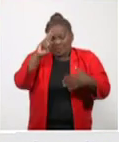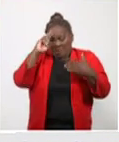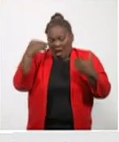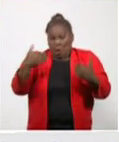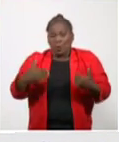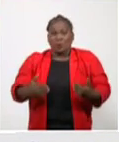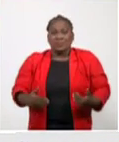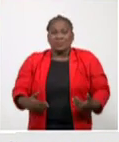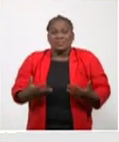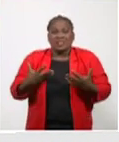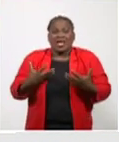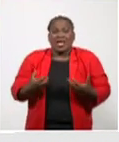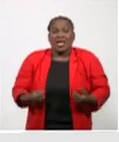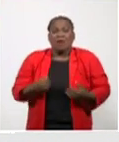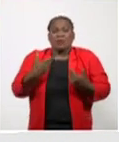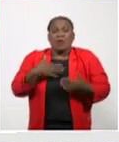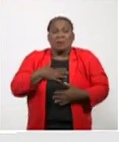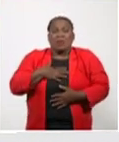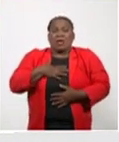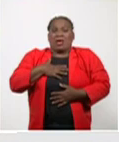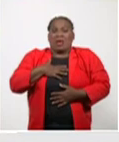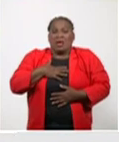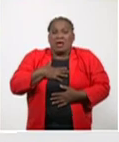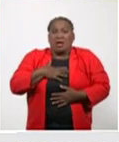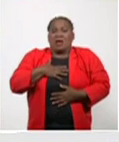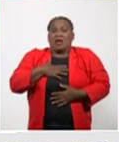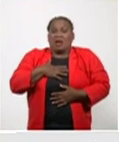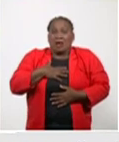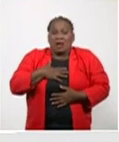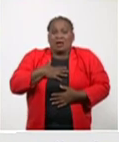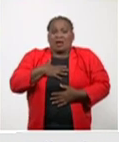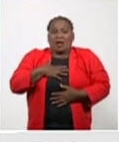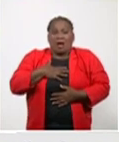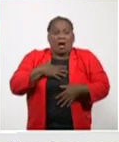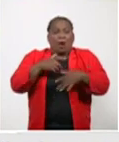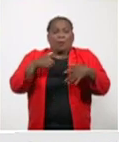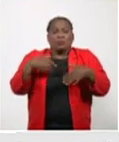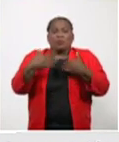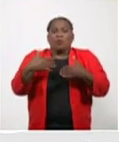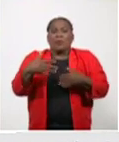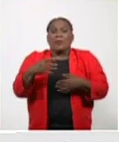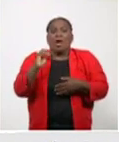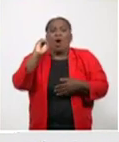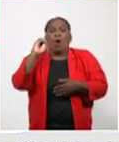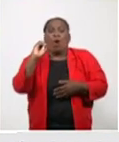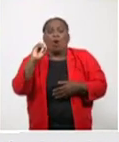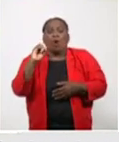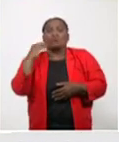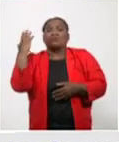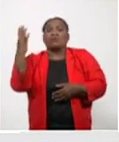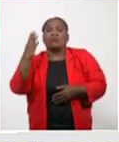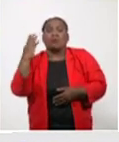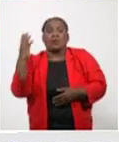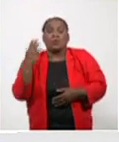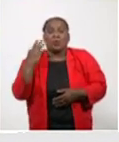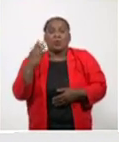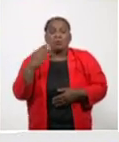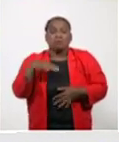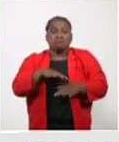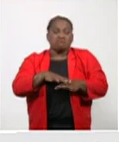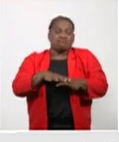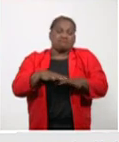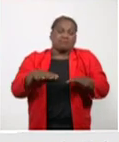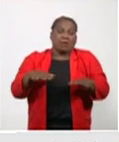la frecuencia respiratoria, aumentó la falta de oxígeno, un empeoramiento radiológico, y a pesar de que se